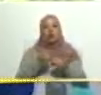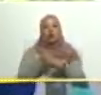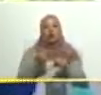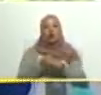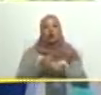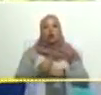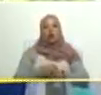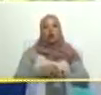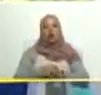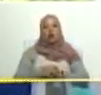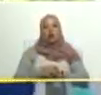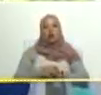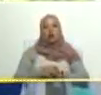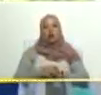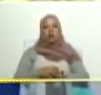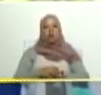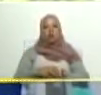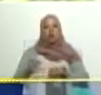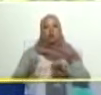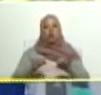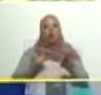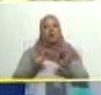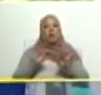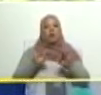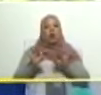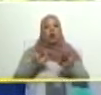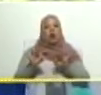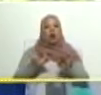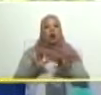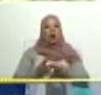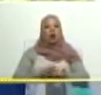reanimar, movilizar, preparar.